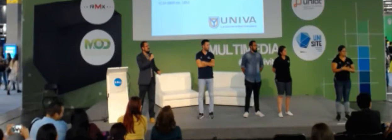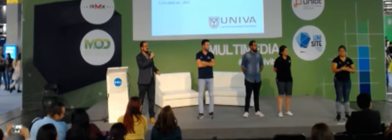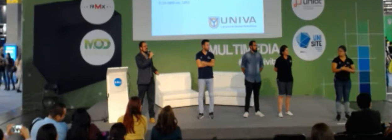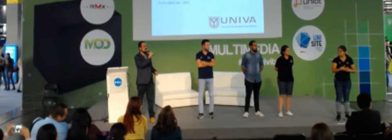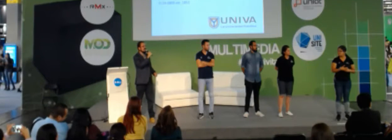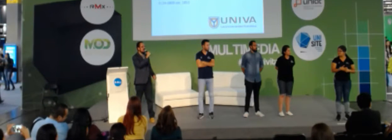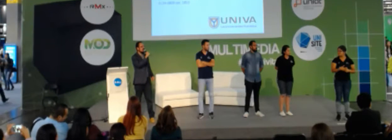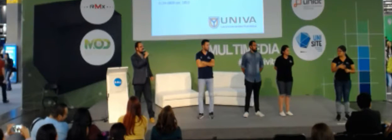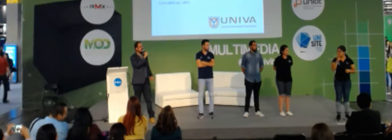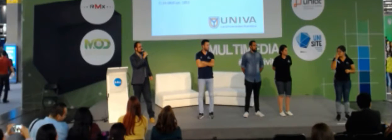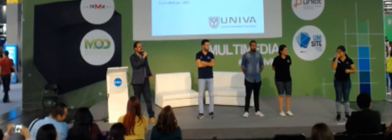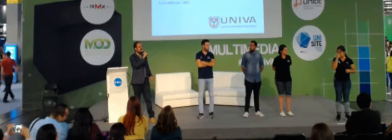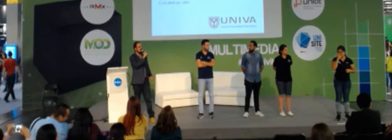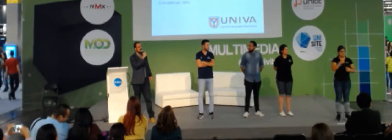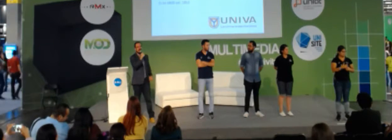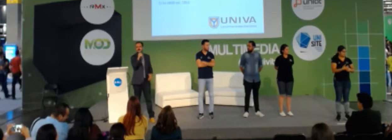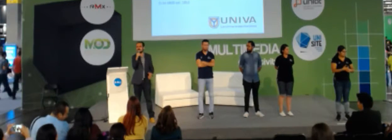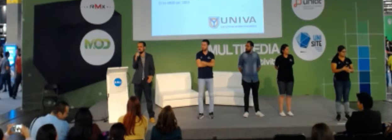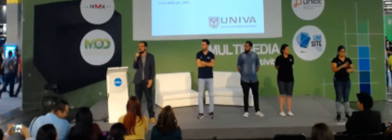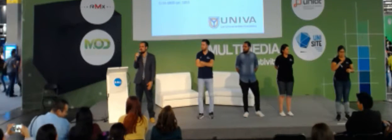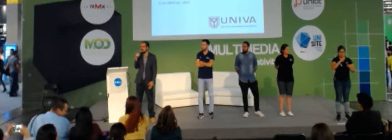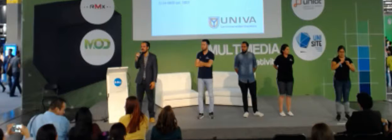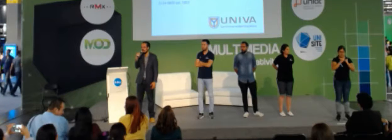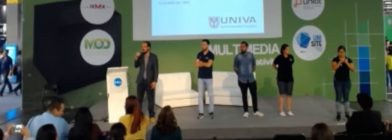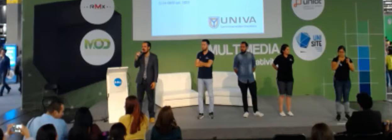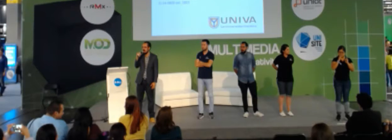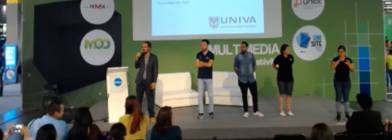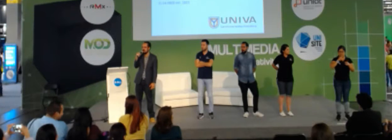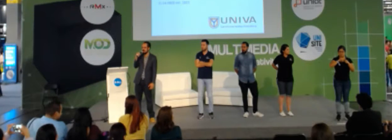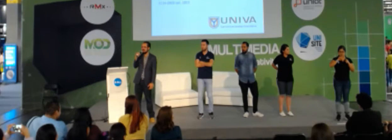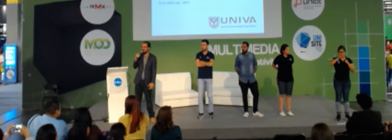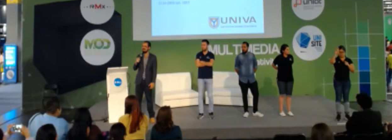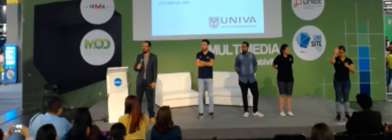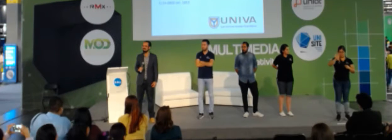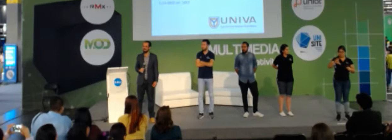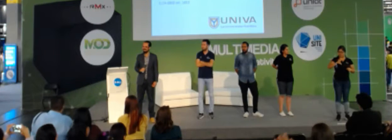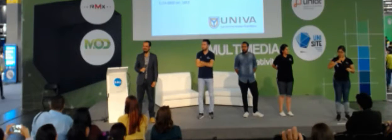La Asociación de Intérpretes de Tijuana. Hay varios lugares allá en Baja California.